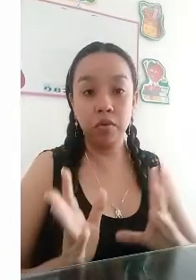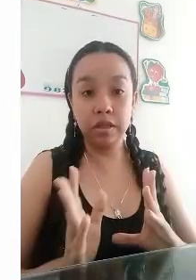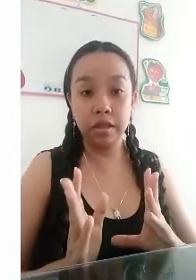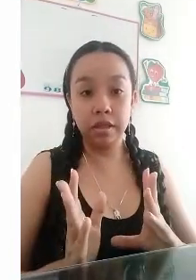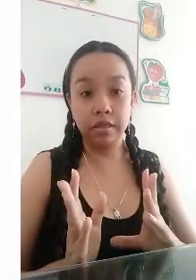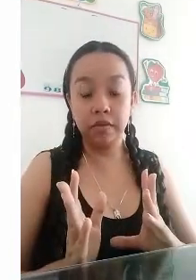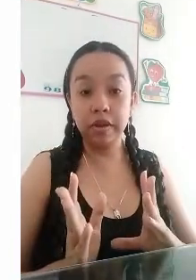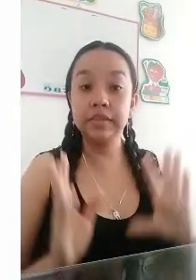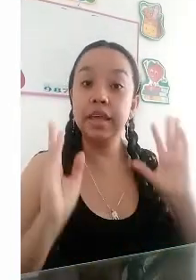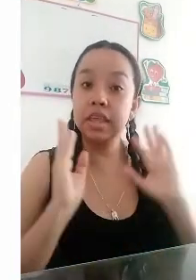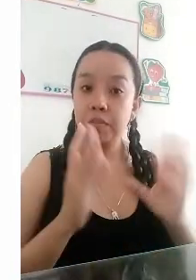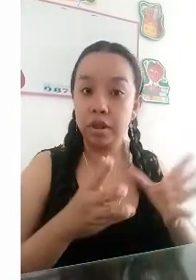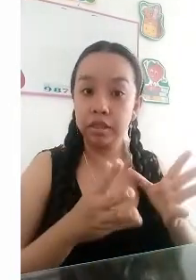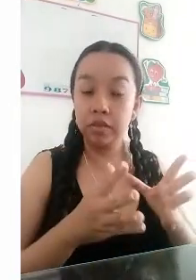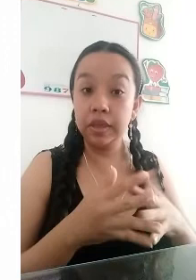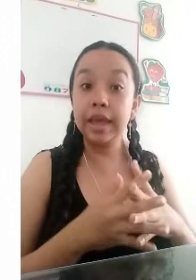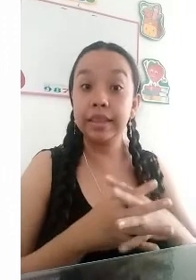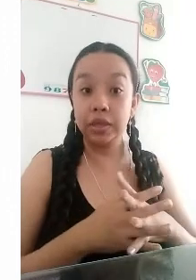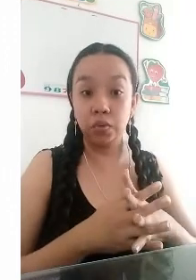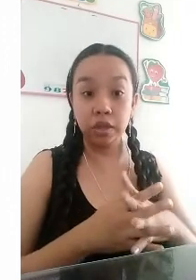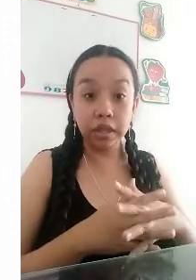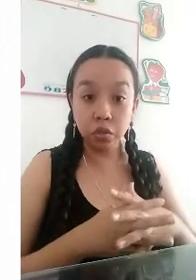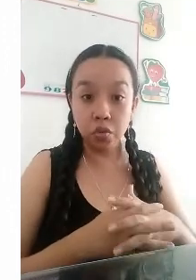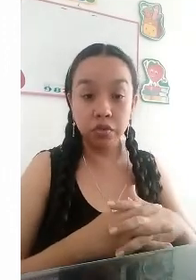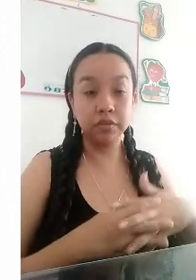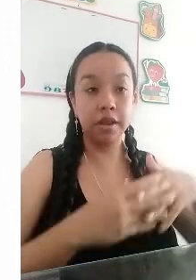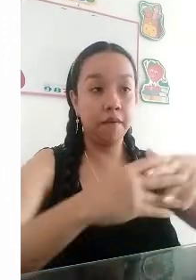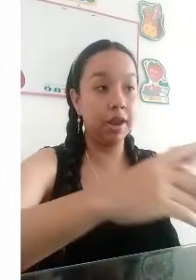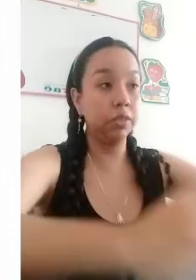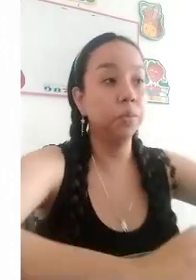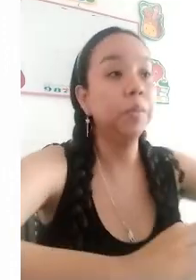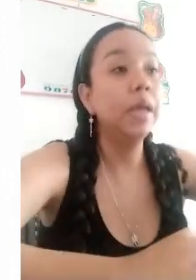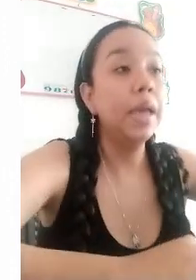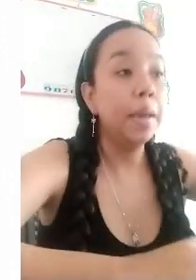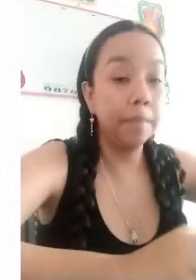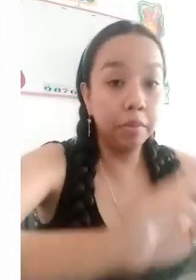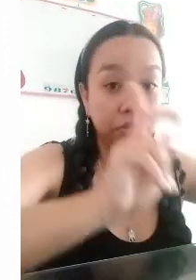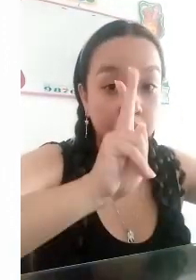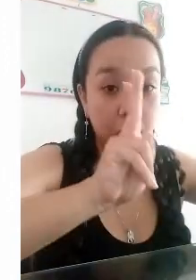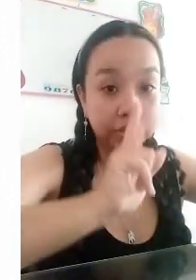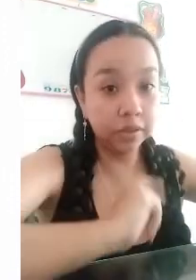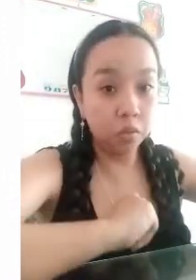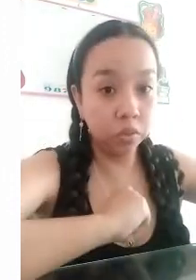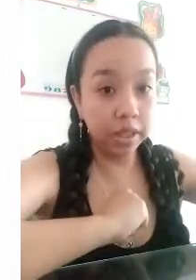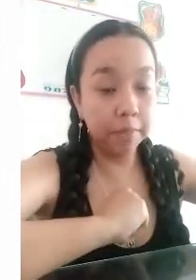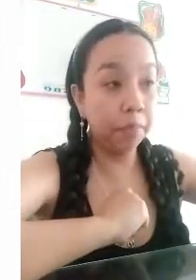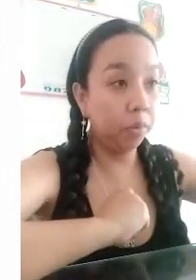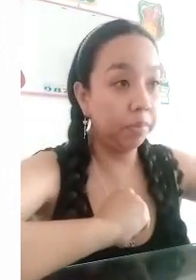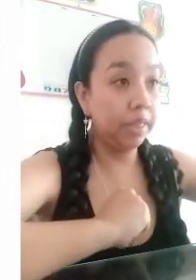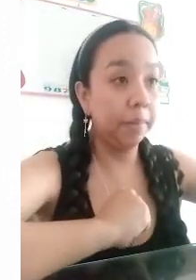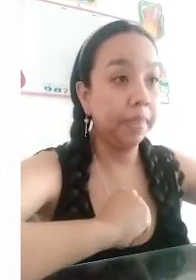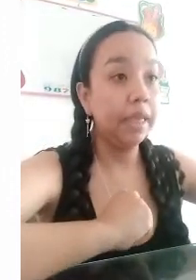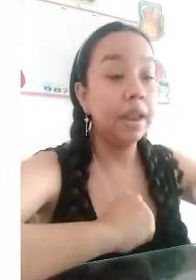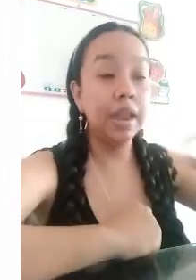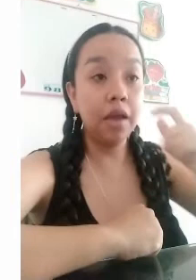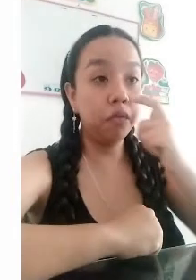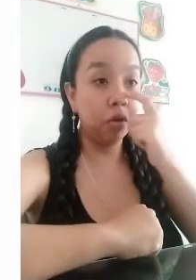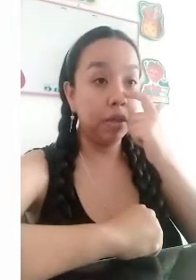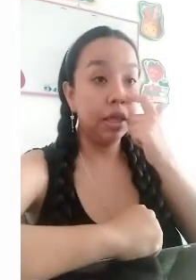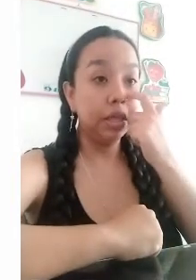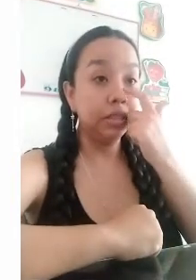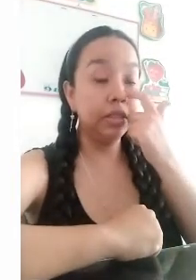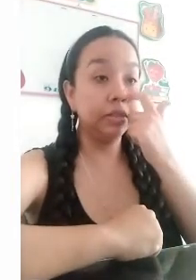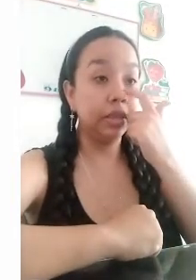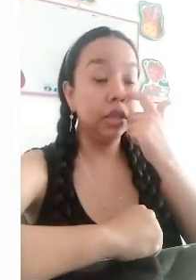a poderlo diferenciar y poder identificar de qué objeto nos están hablando. Vamos a ver con la segunda propiedad, la